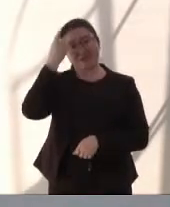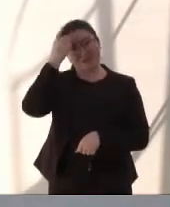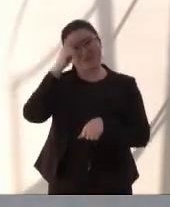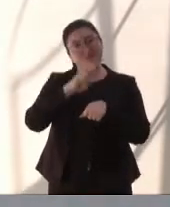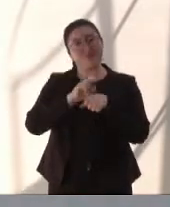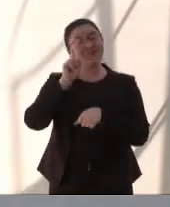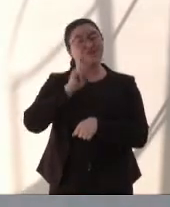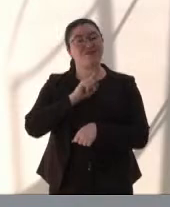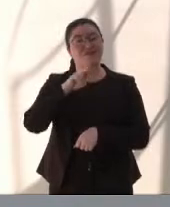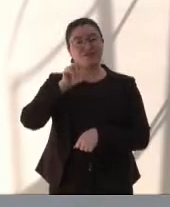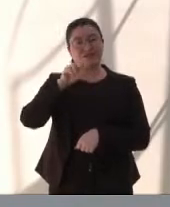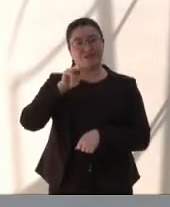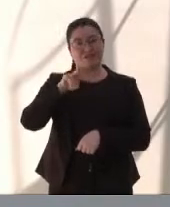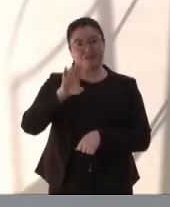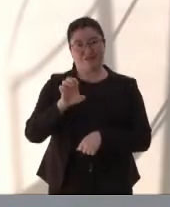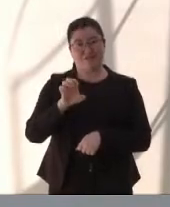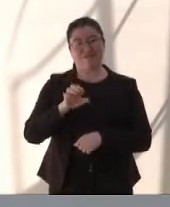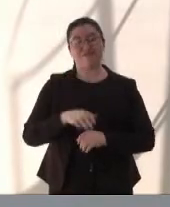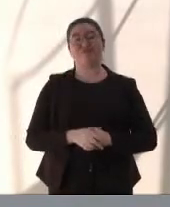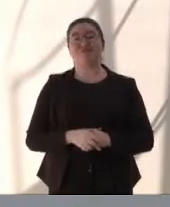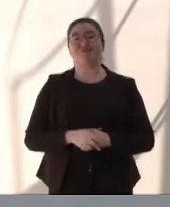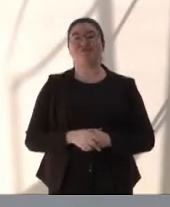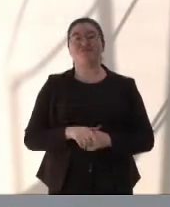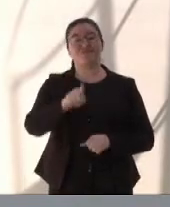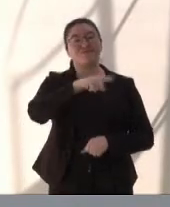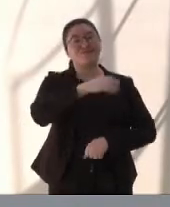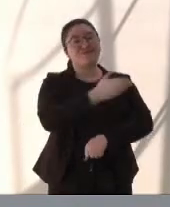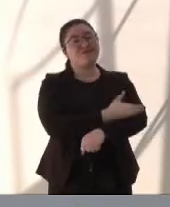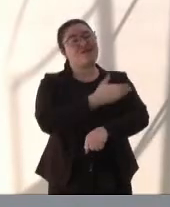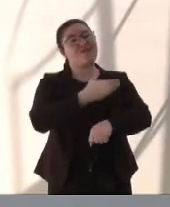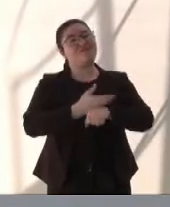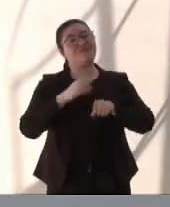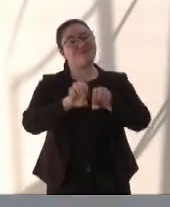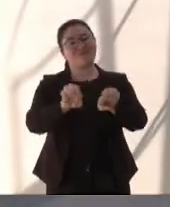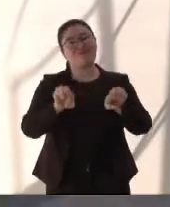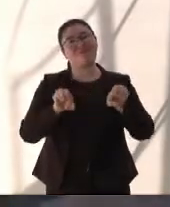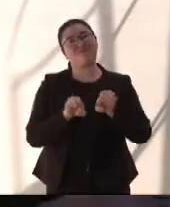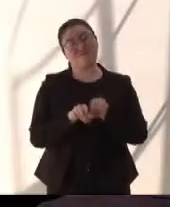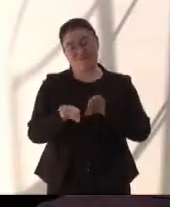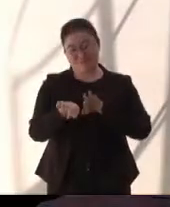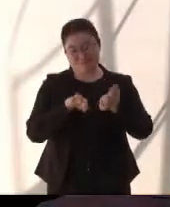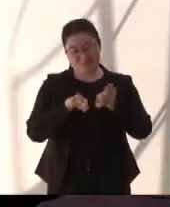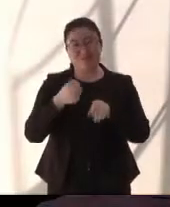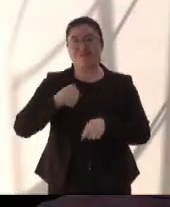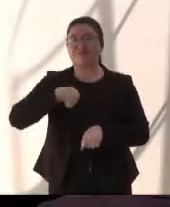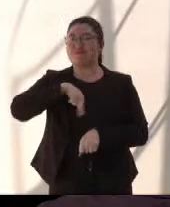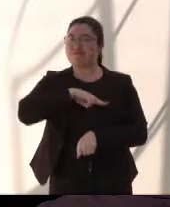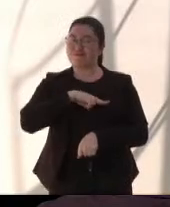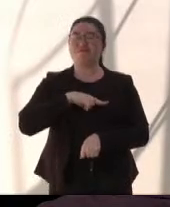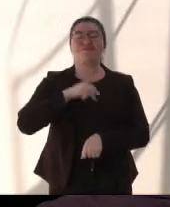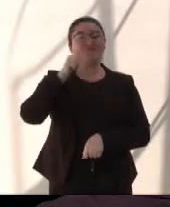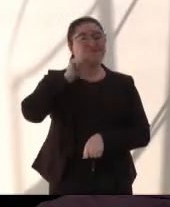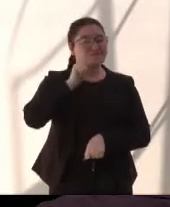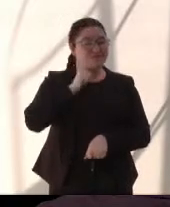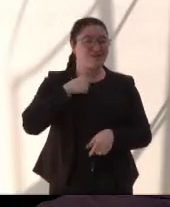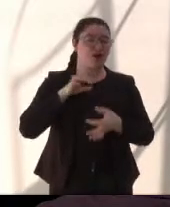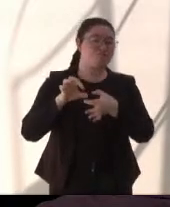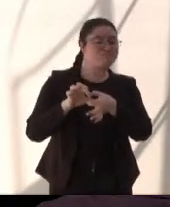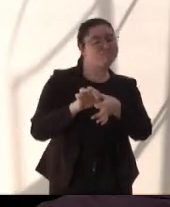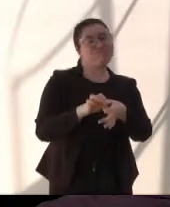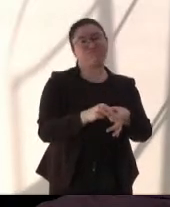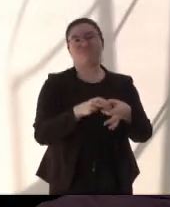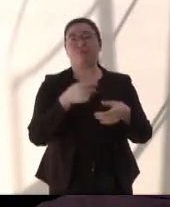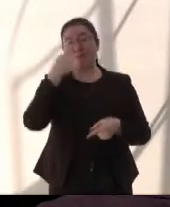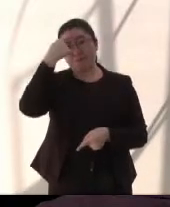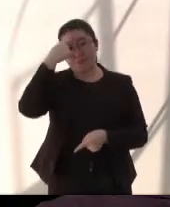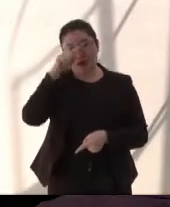Nadine Gassman, compañeras de gabinete con quien tenemos una coordinación permanente, hablamos seguido